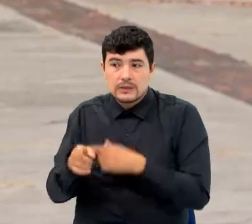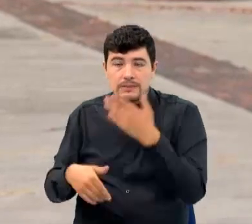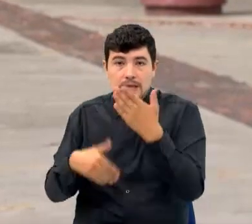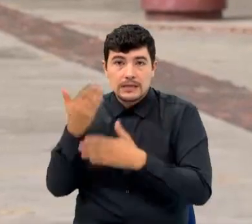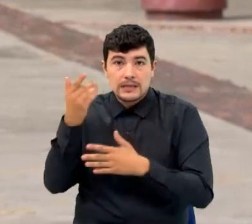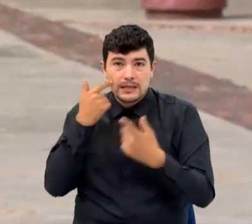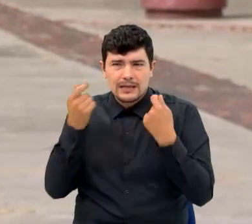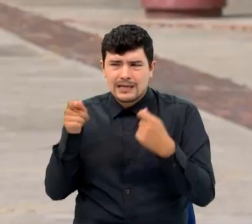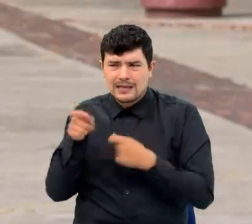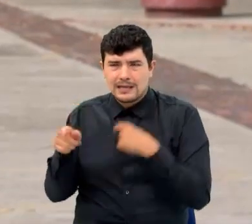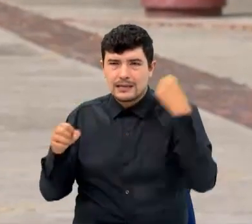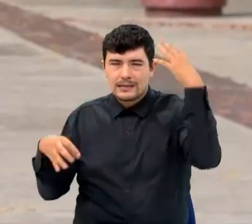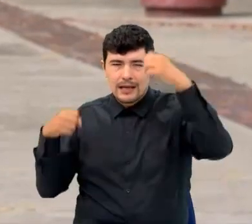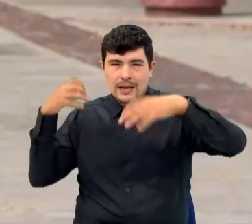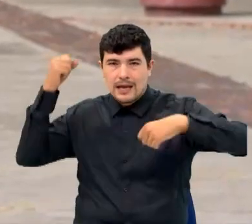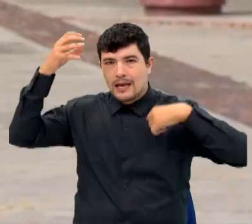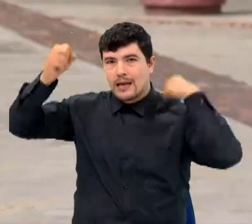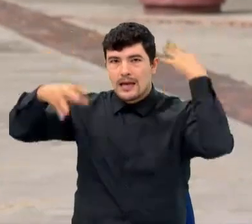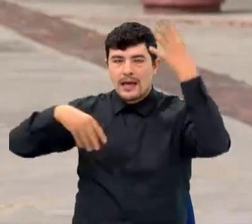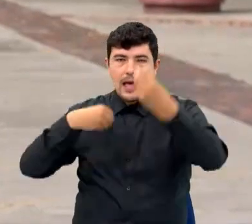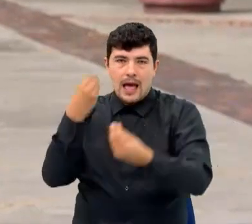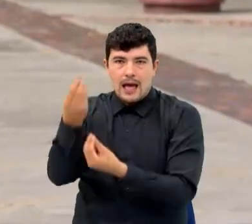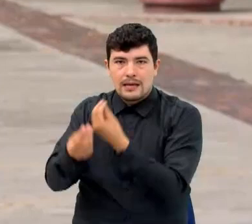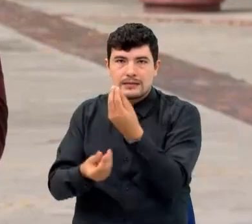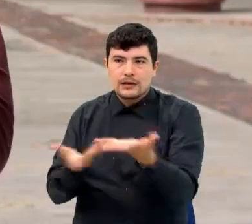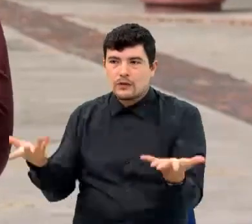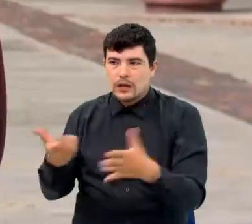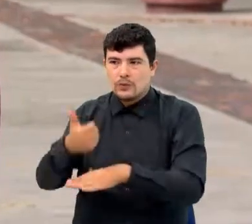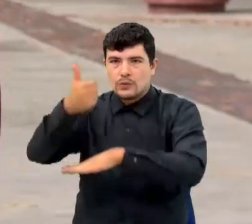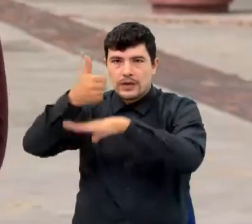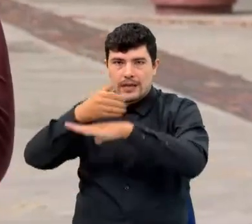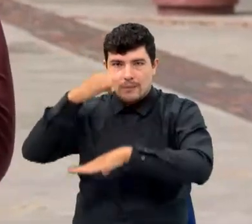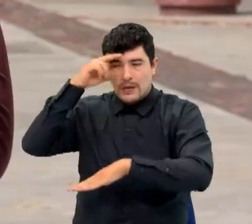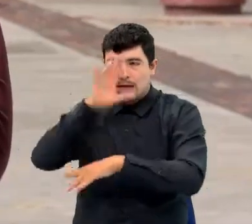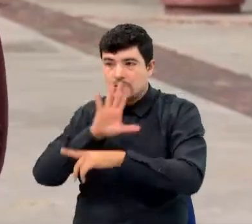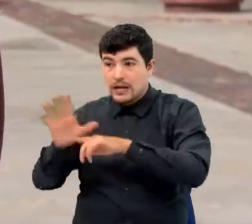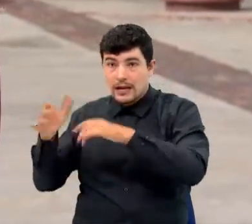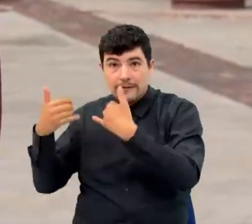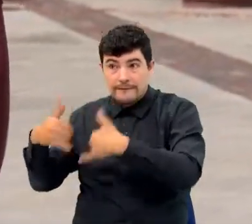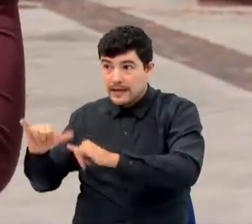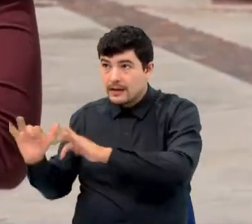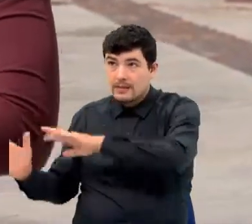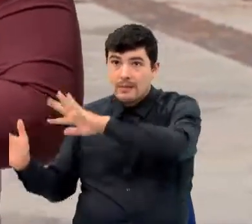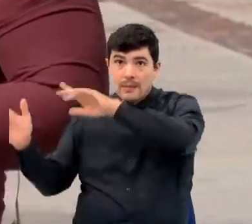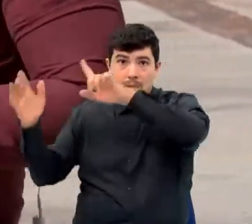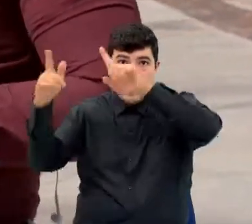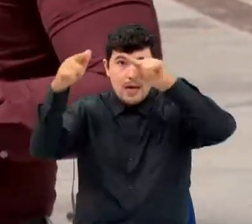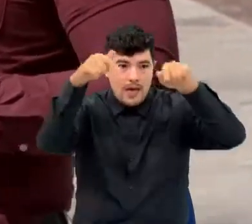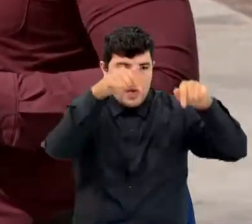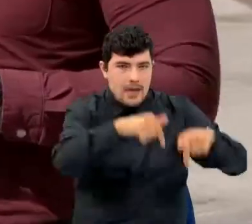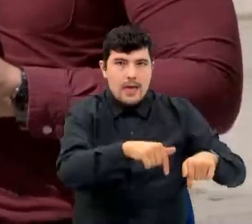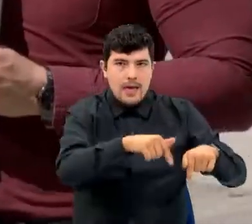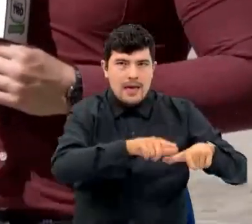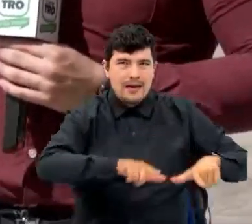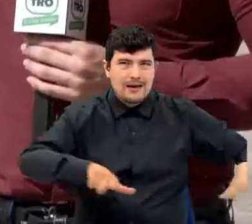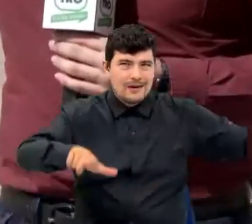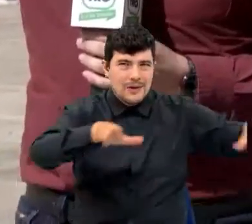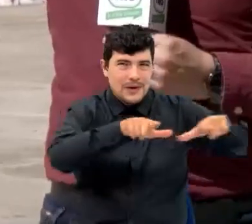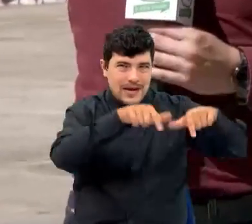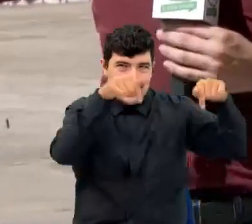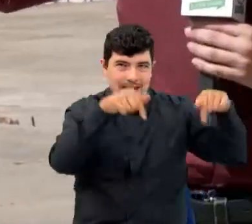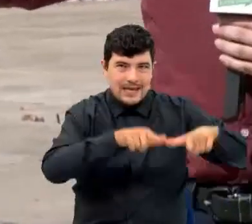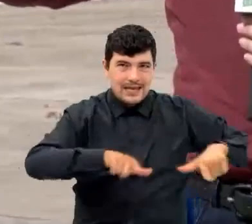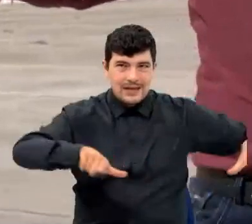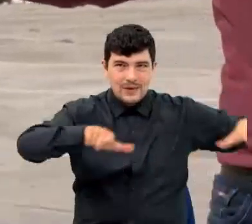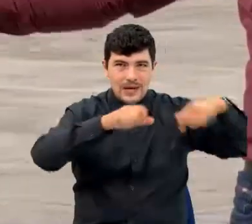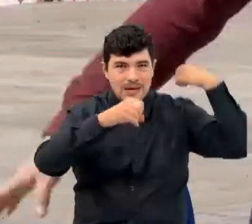de la celebración que realizaban en el comando de la policía. Se trasladaron en medio de esta circunstancia y esta celebración a este punto donde nos encontramos a